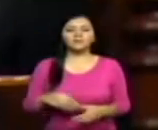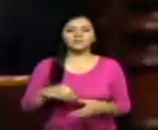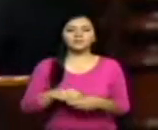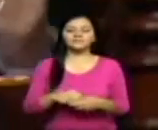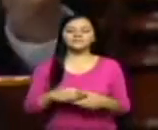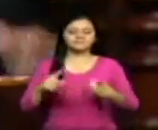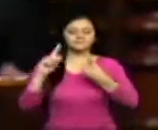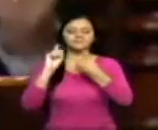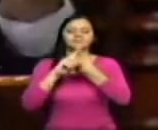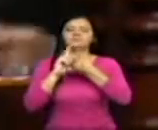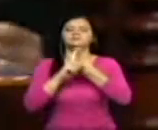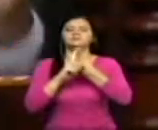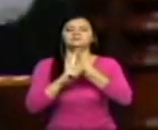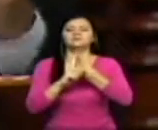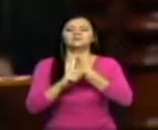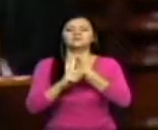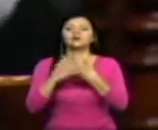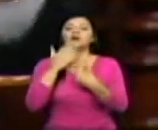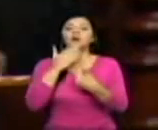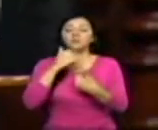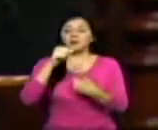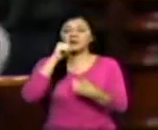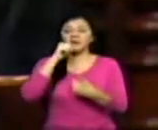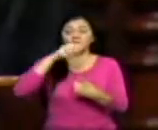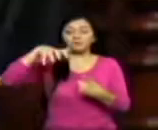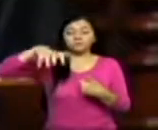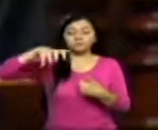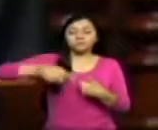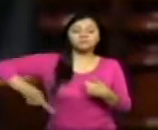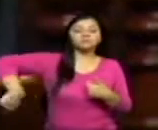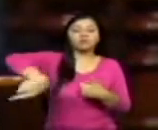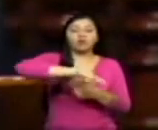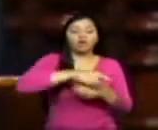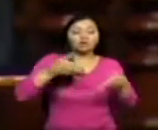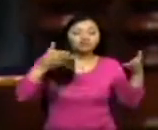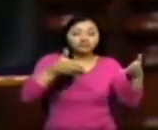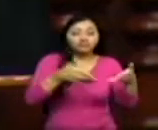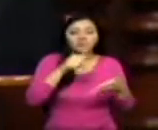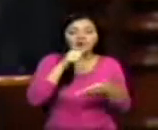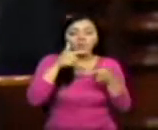Uno, llevar agua y desagüe a todos los peruanos.